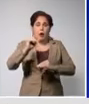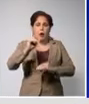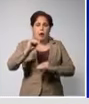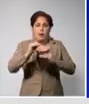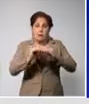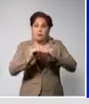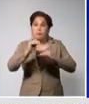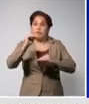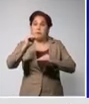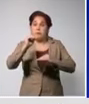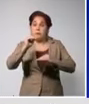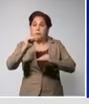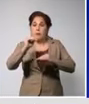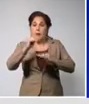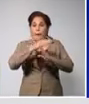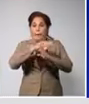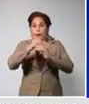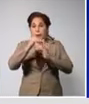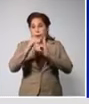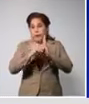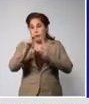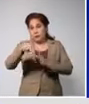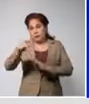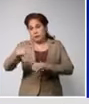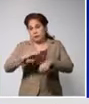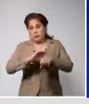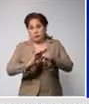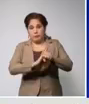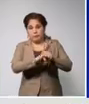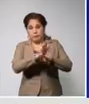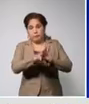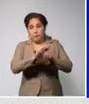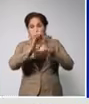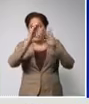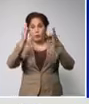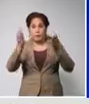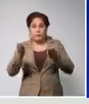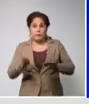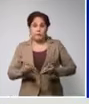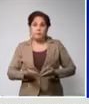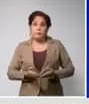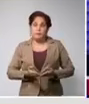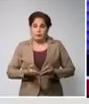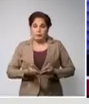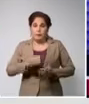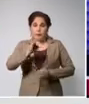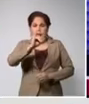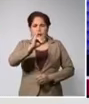con creces más de medio millón de pacientes diagnosticados en el mundo.